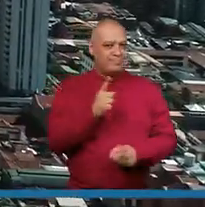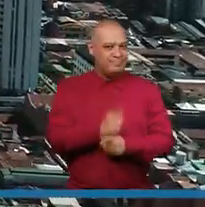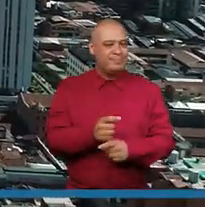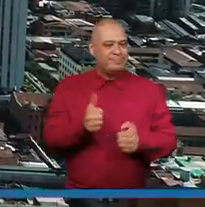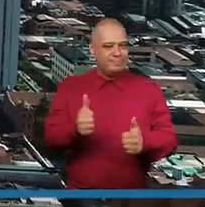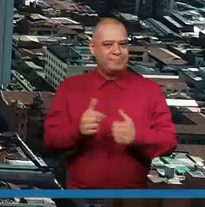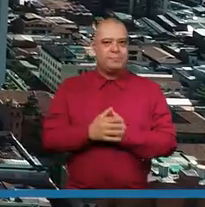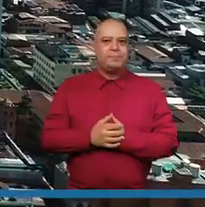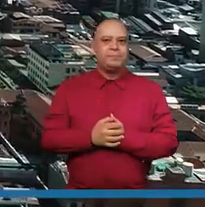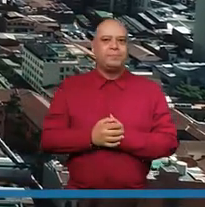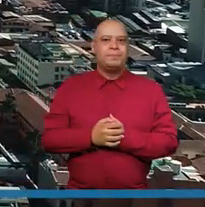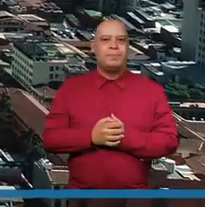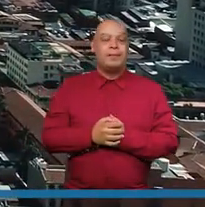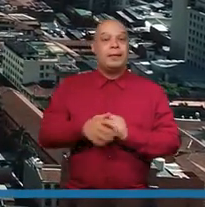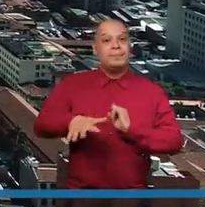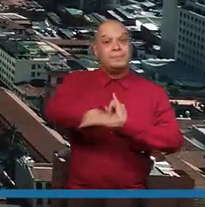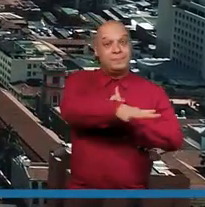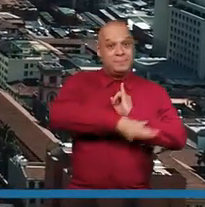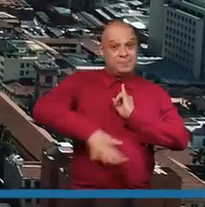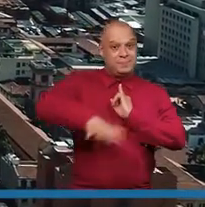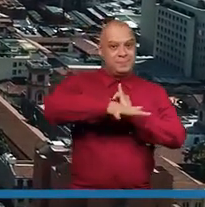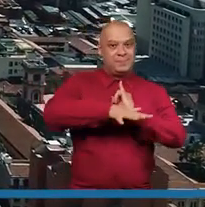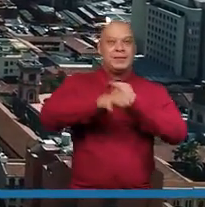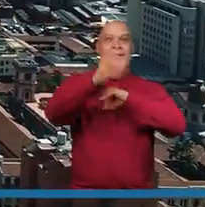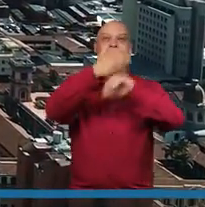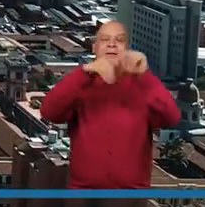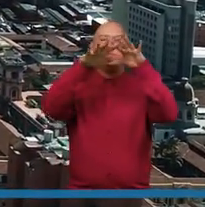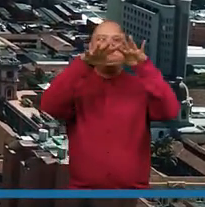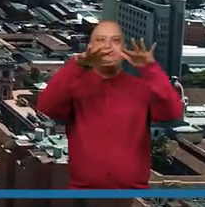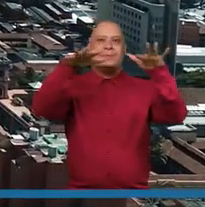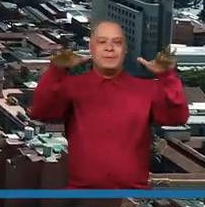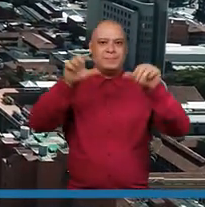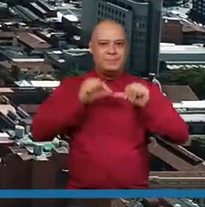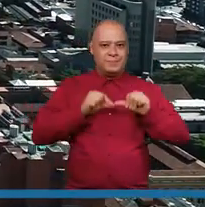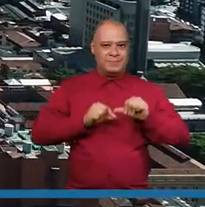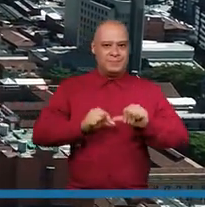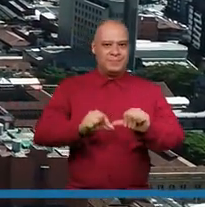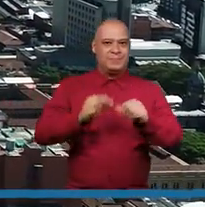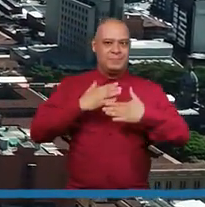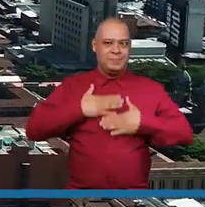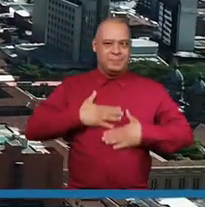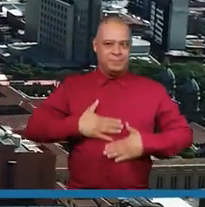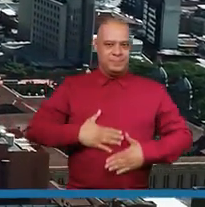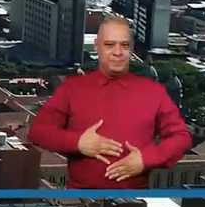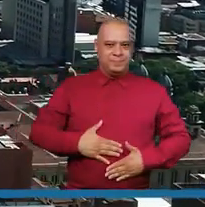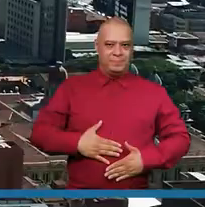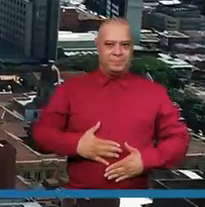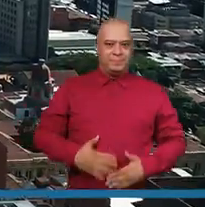Área Metropolitana del Valle de Aburrá. Futuro sostenible.